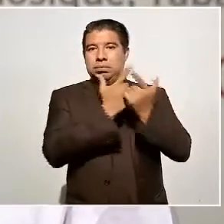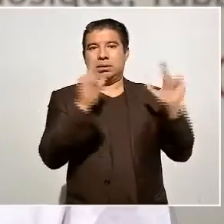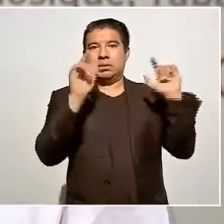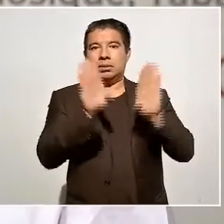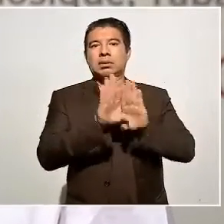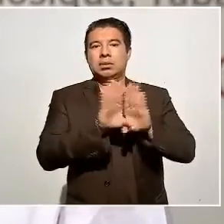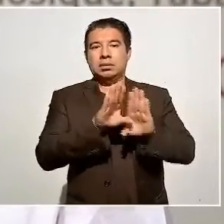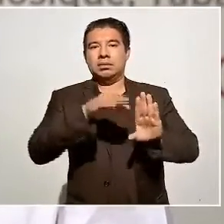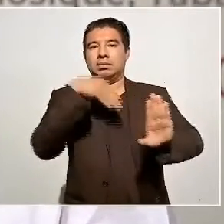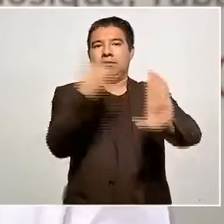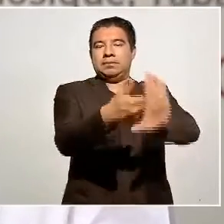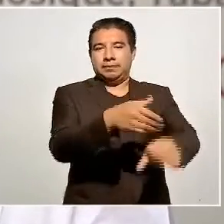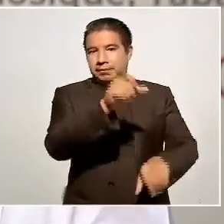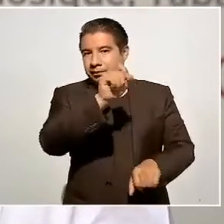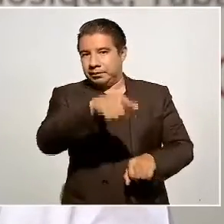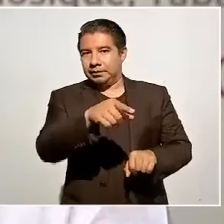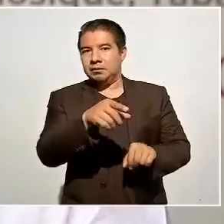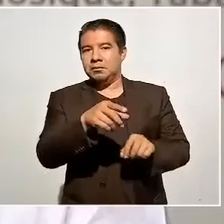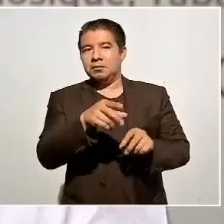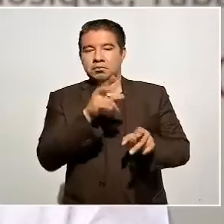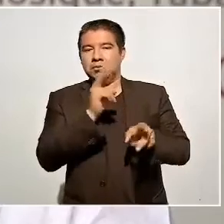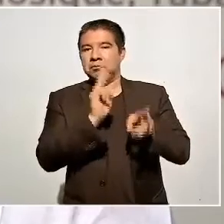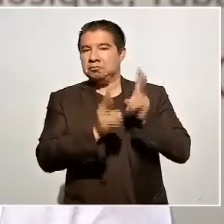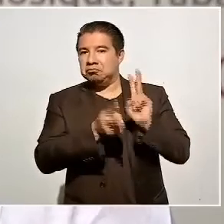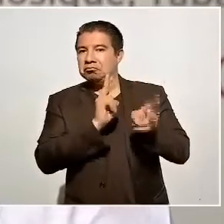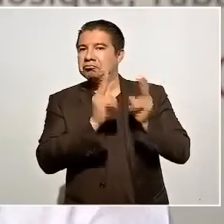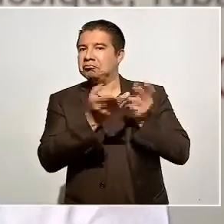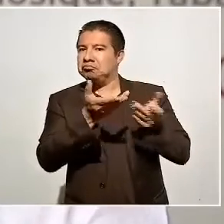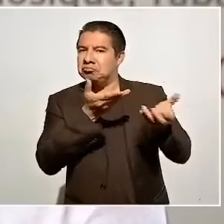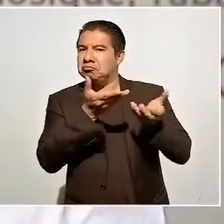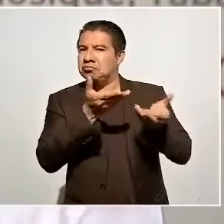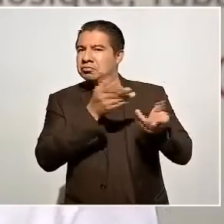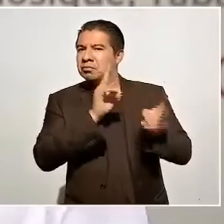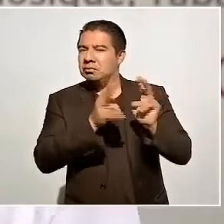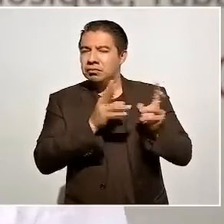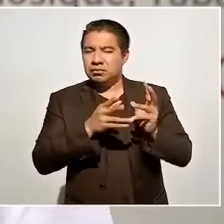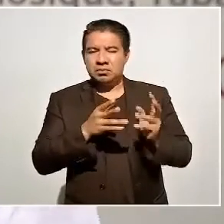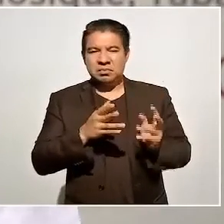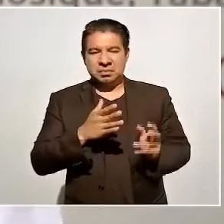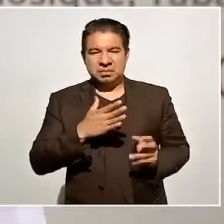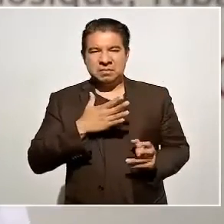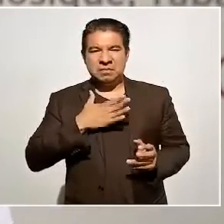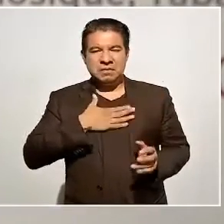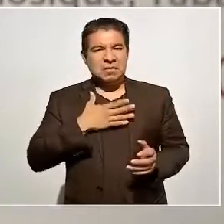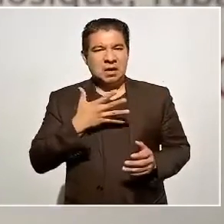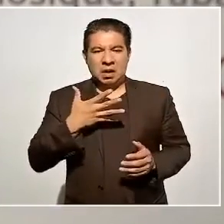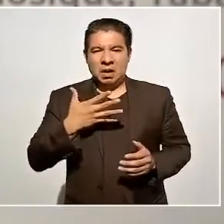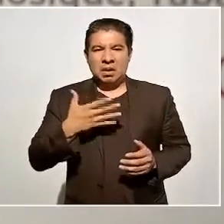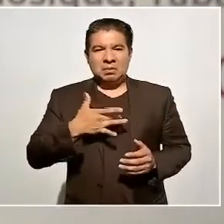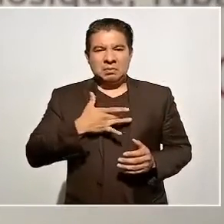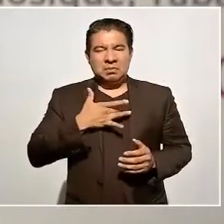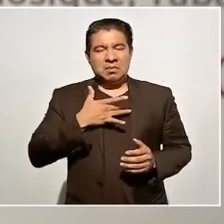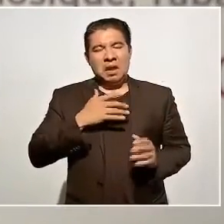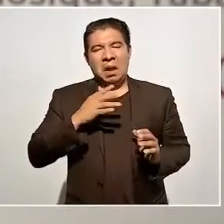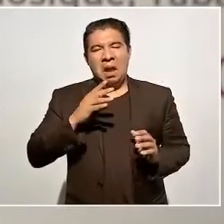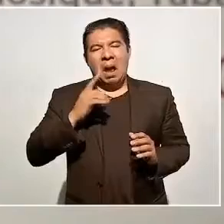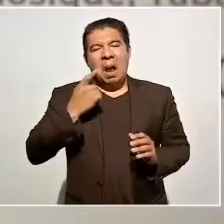todavía en esa conversación le dice: voy a hacer lo que pueda